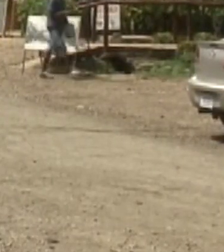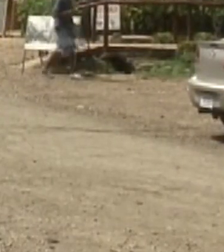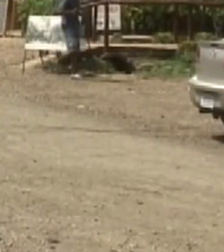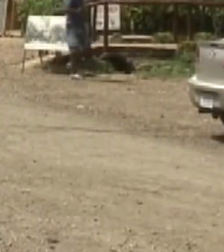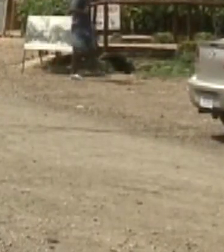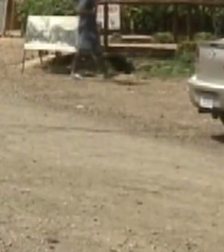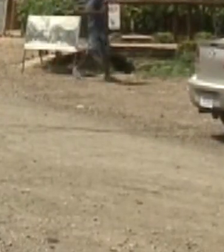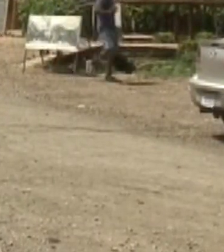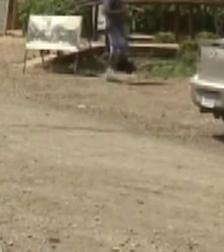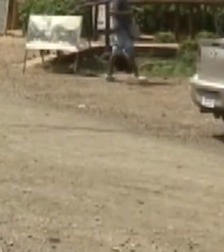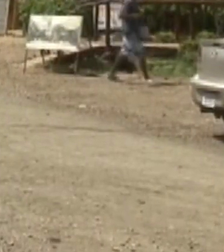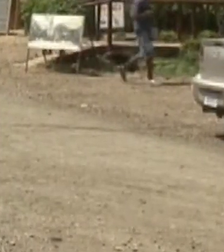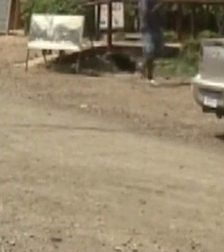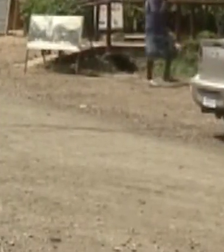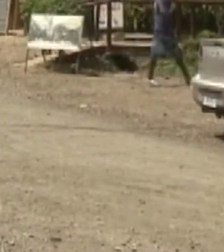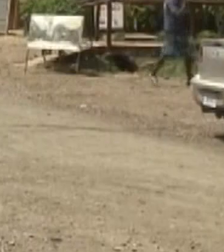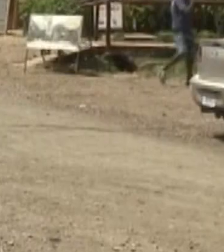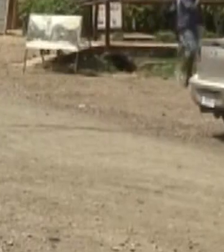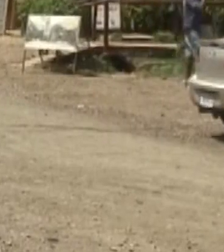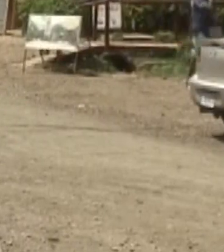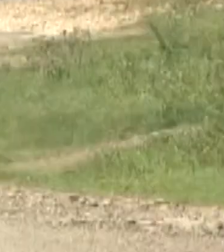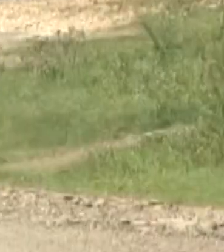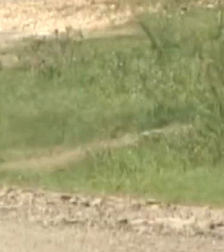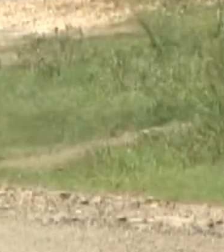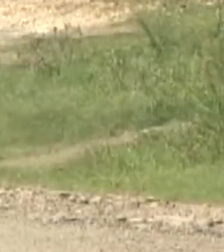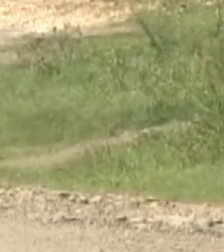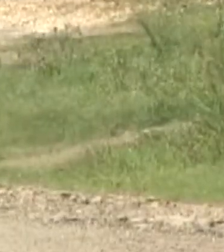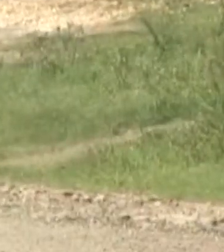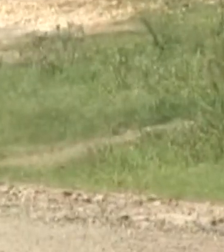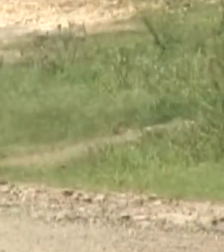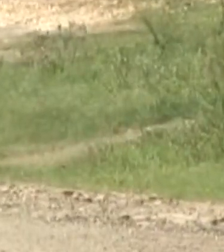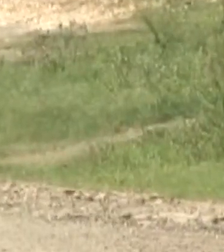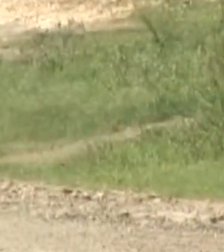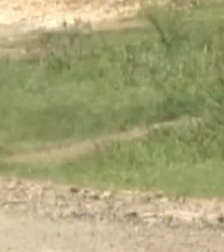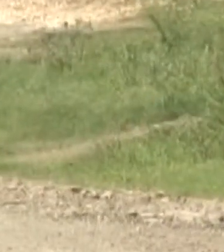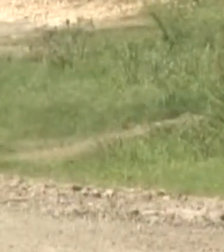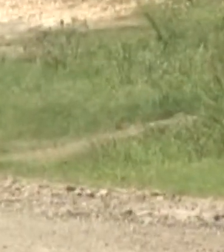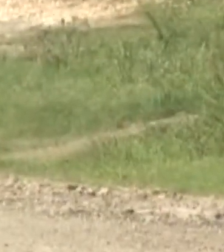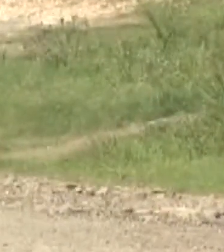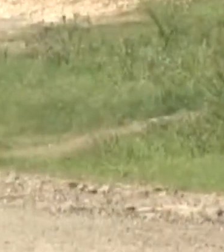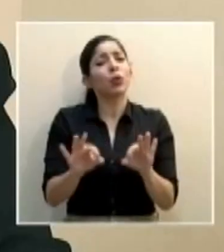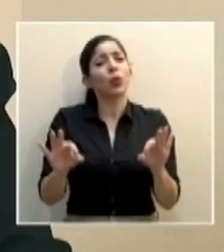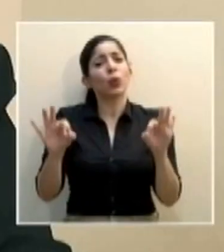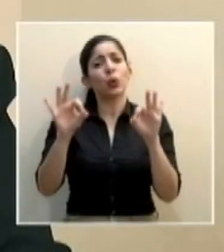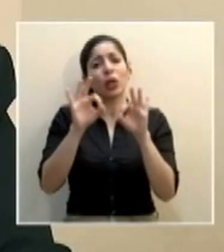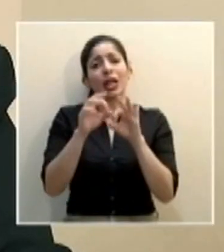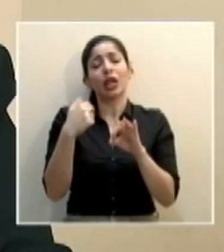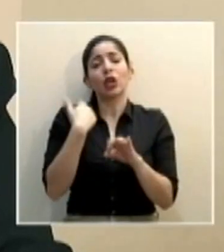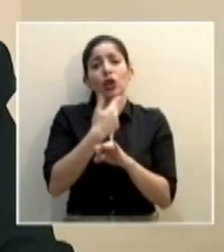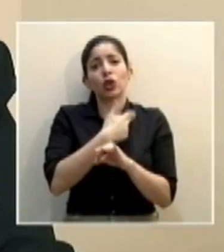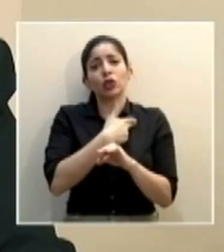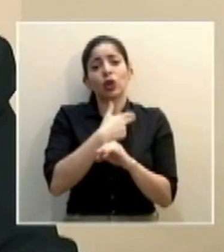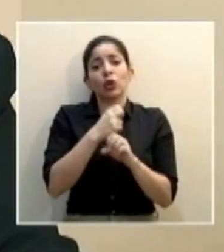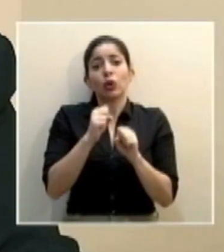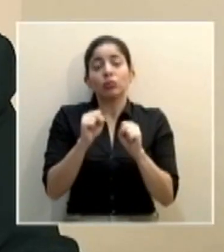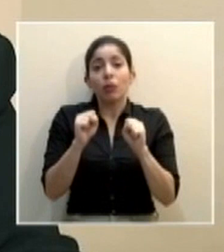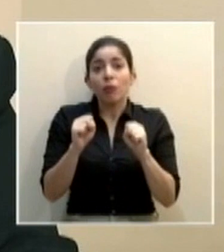de la población, se pueda reactivar la economía de dicho sector. El turismo es muy importante que nosotros